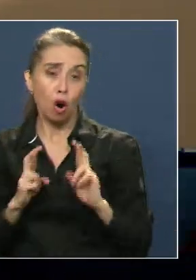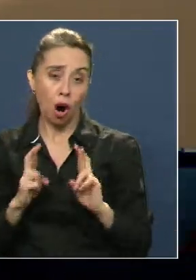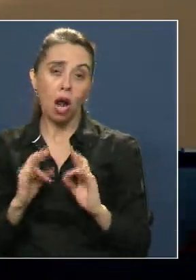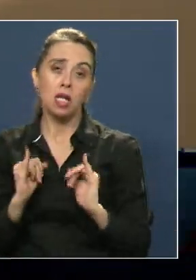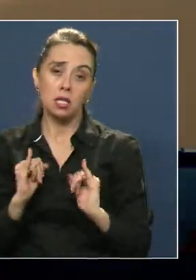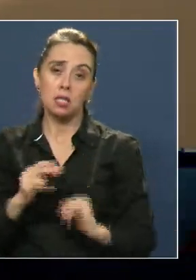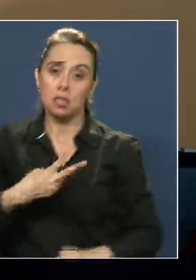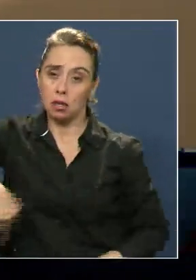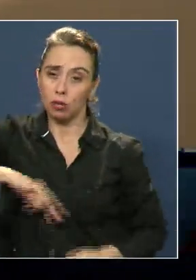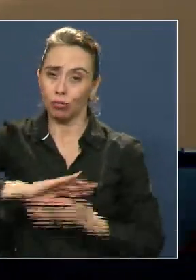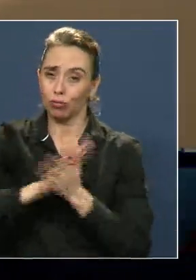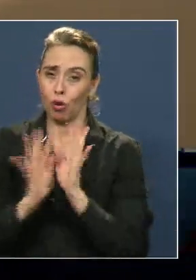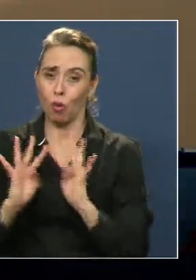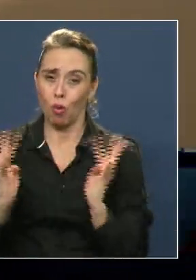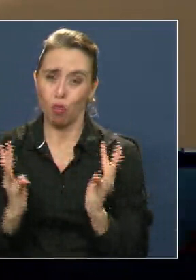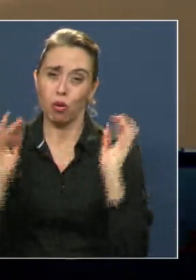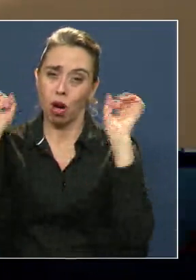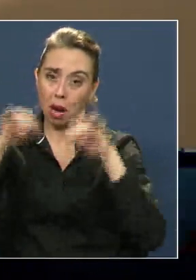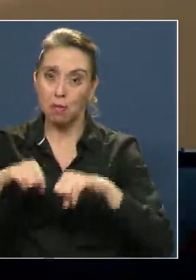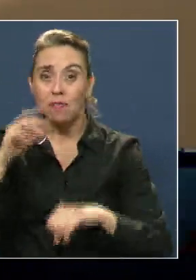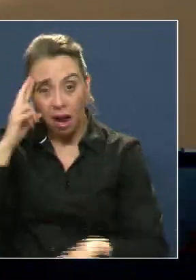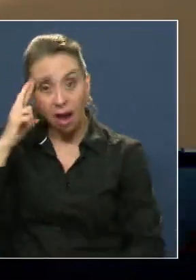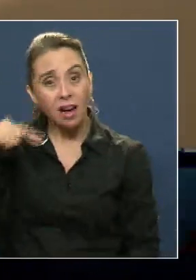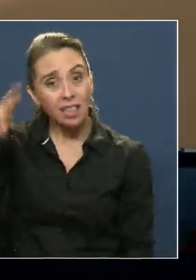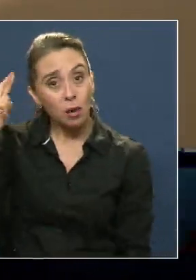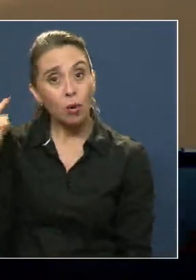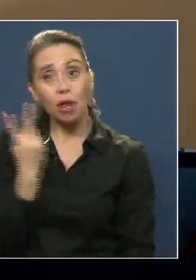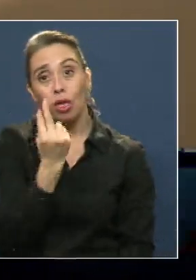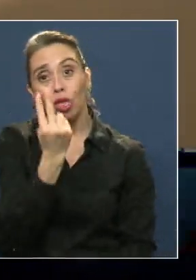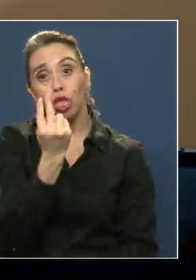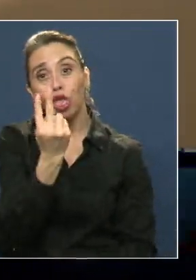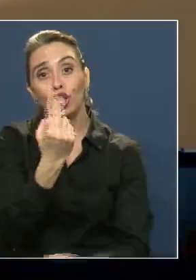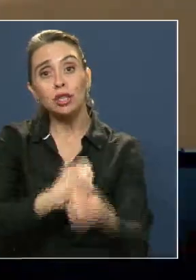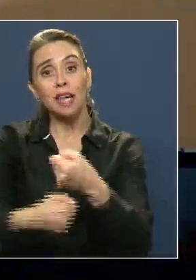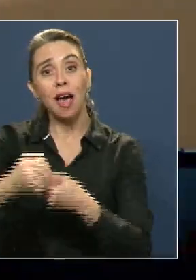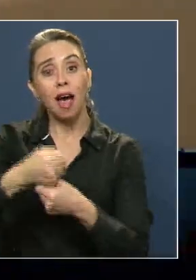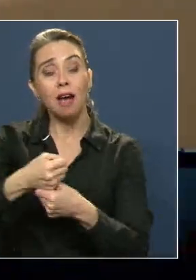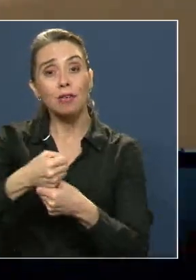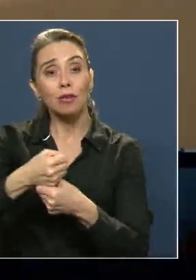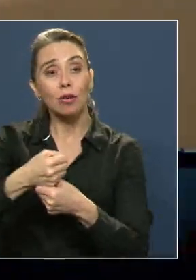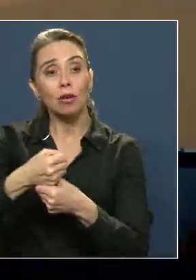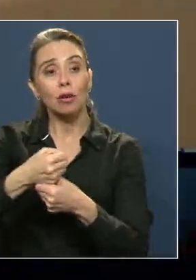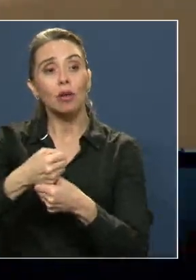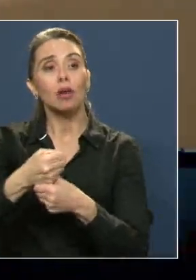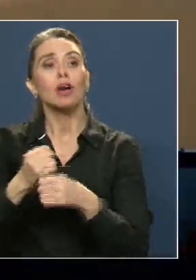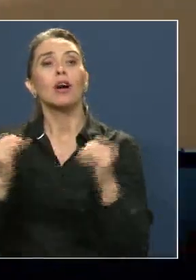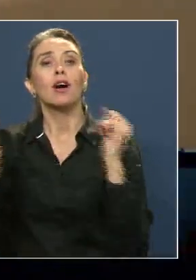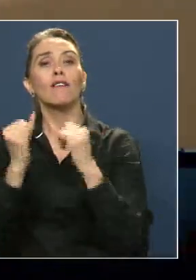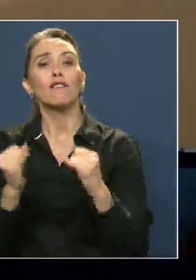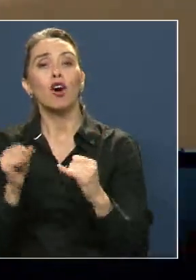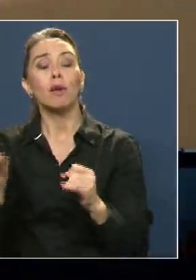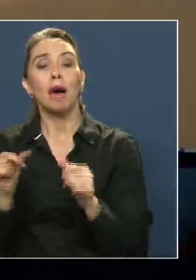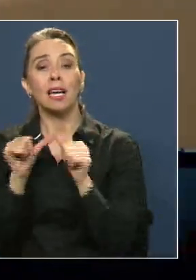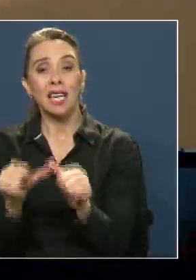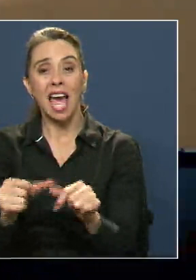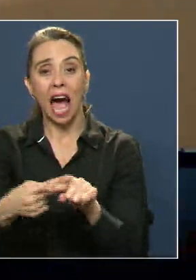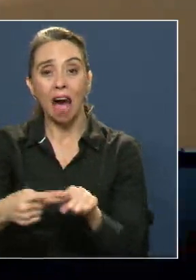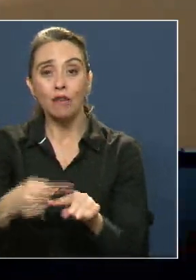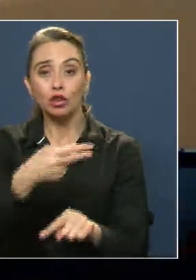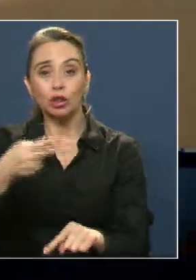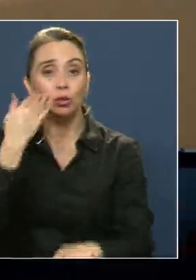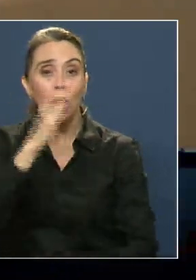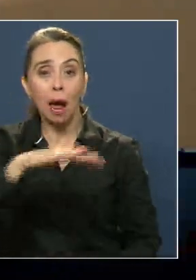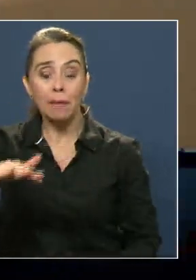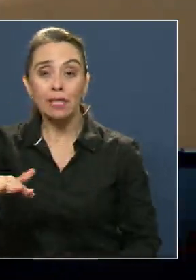aprobado por unanimidad. Recordar también que hace 12 años atrás, las formas de prescripción de estos delitos de abusos sexuales contra